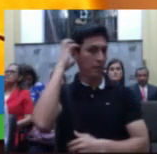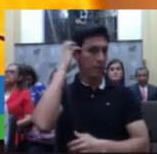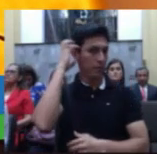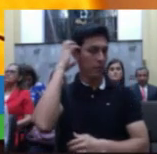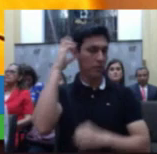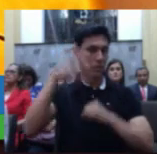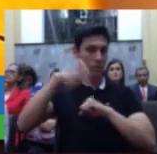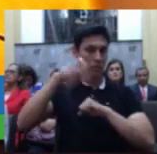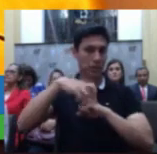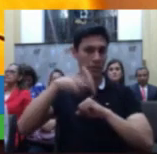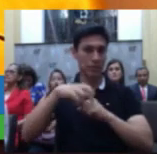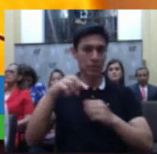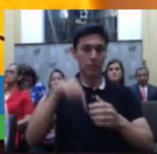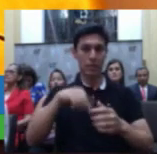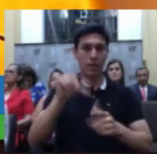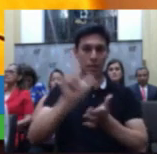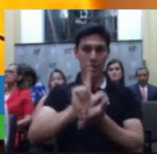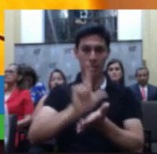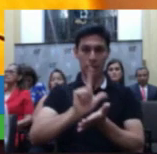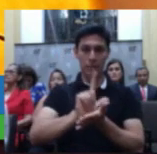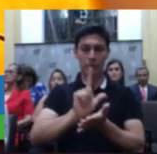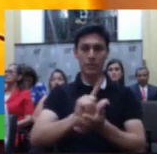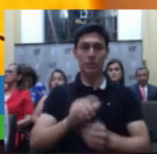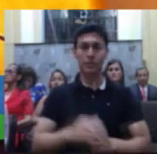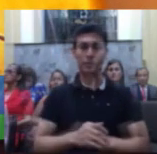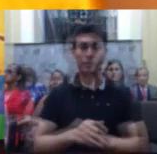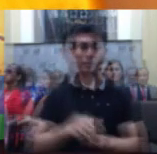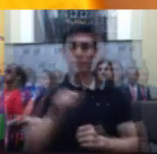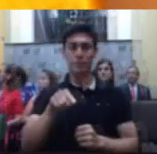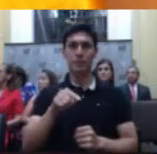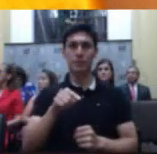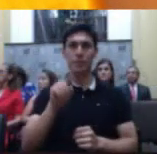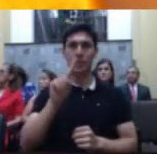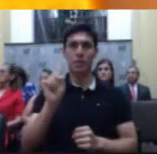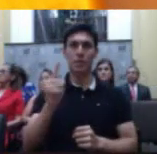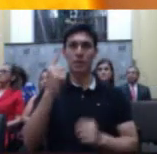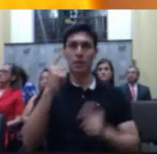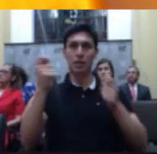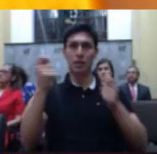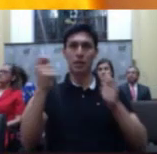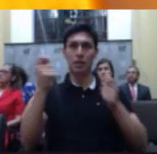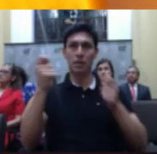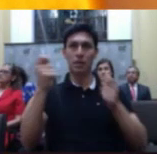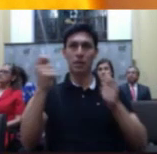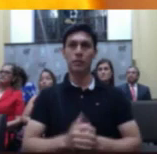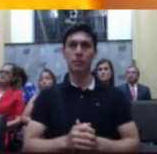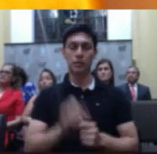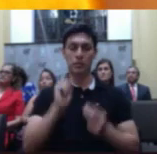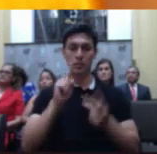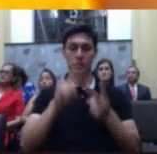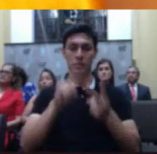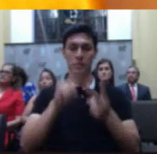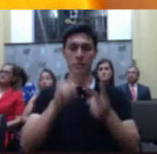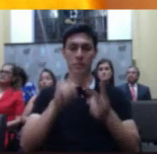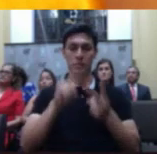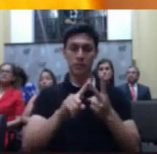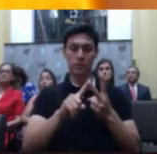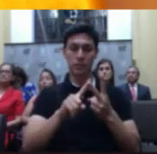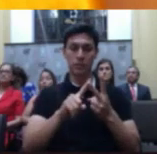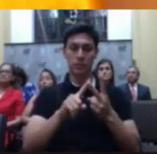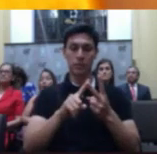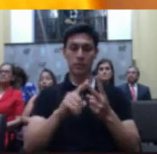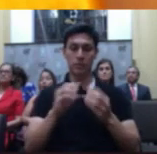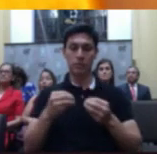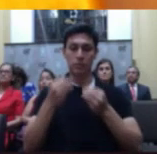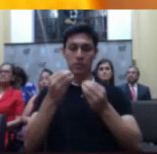Lima, al conmemorarse el 761 aniversario de su creación. Segundo, transcribir la